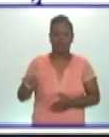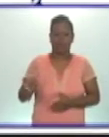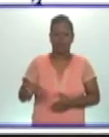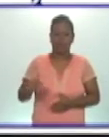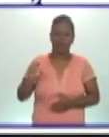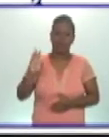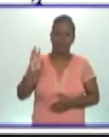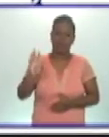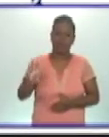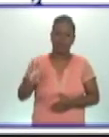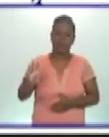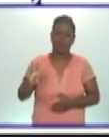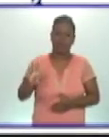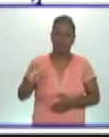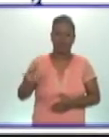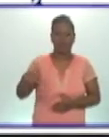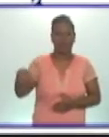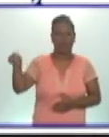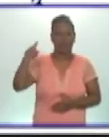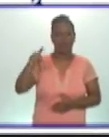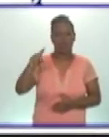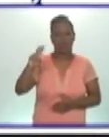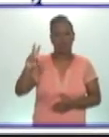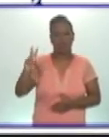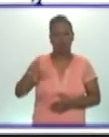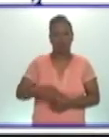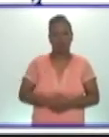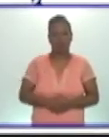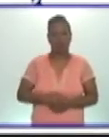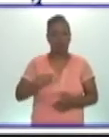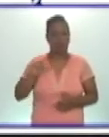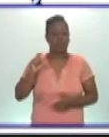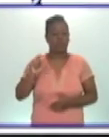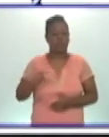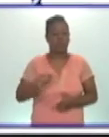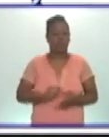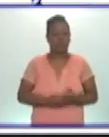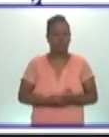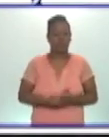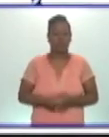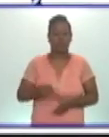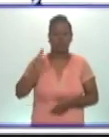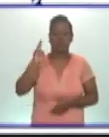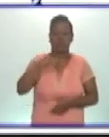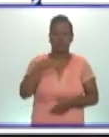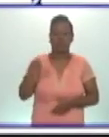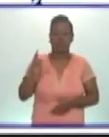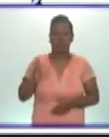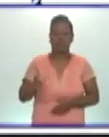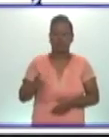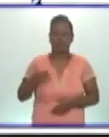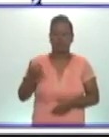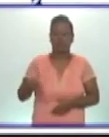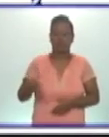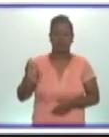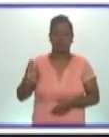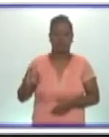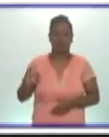12. Y por último, lo multiplicamos con el siguiente término. Multiplicamos los